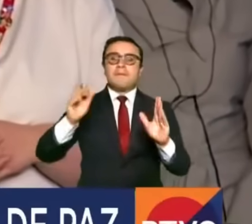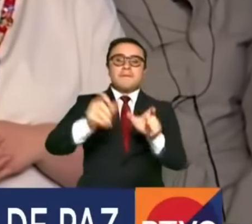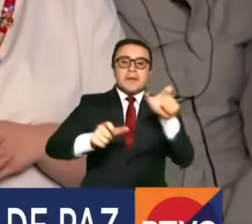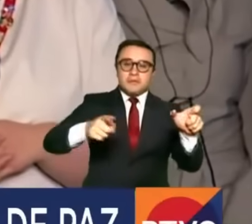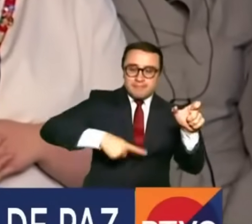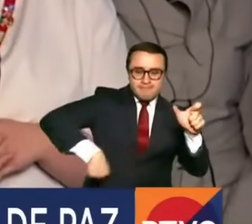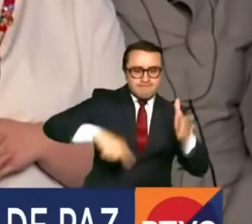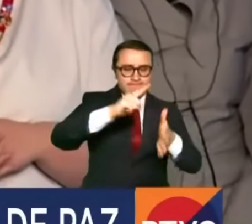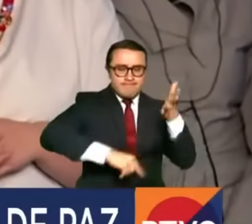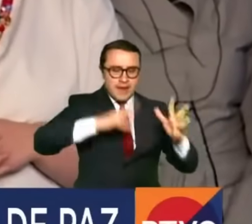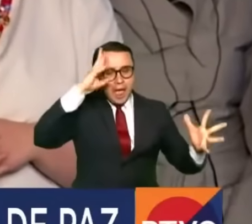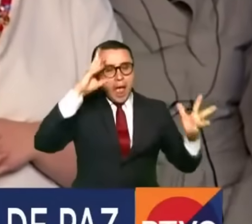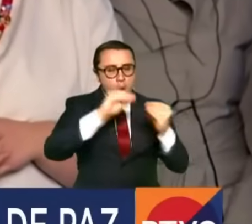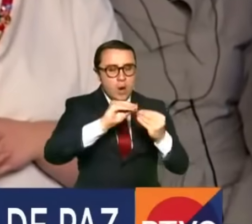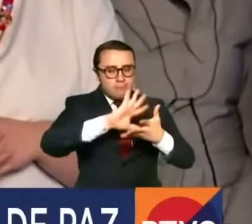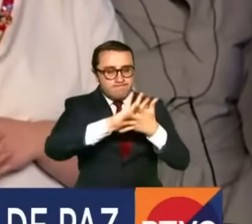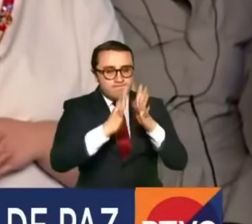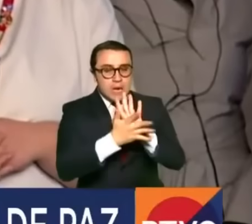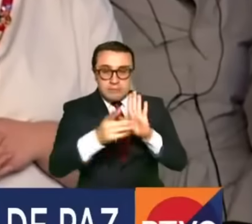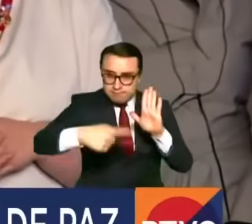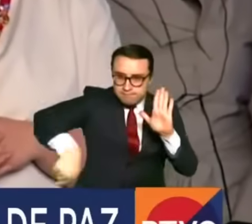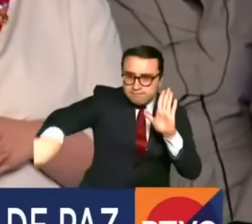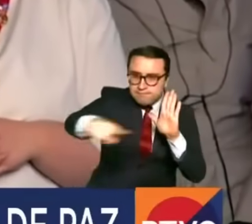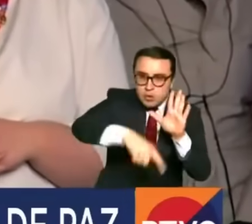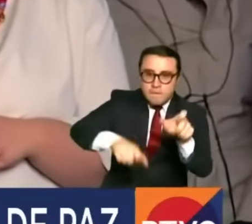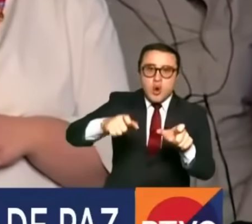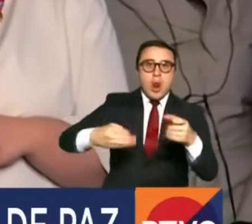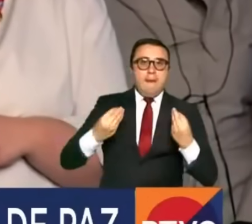paz. El balance es